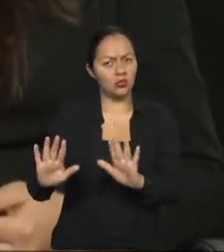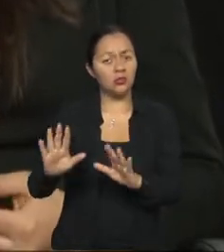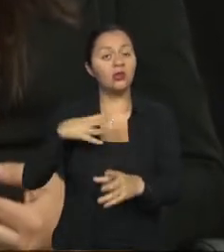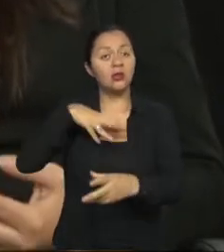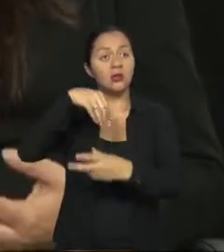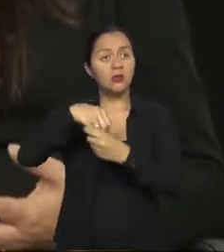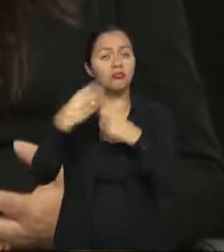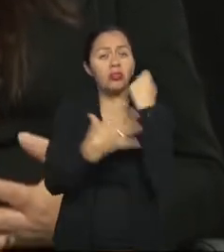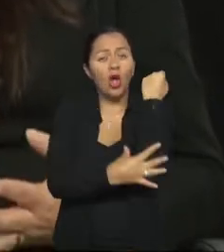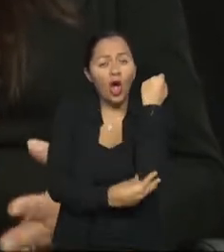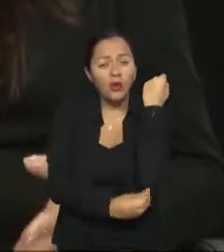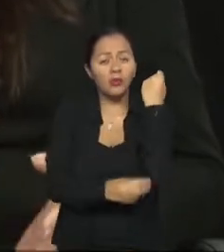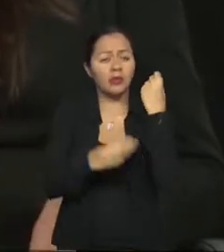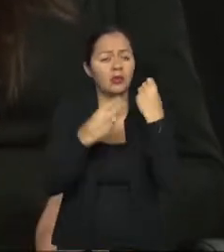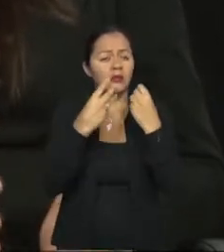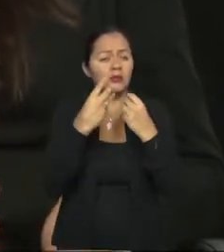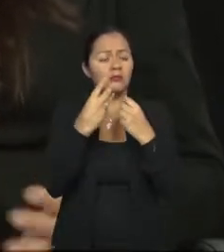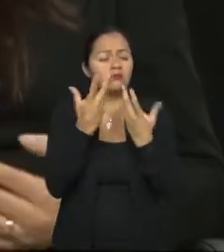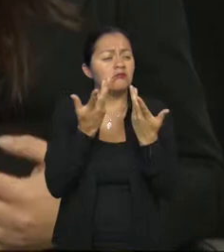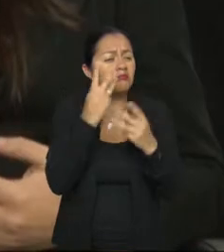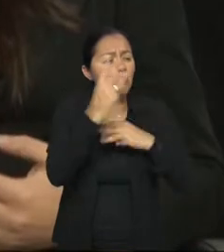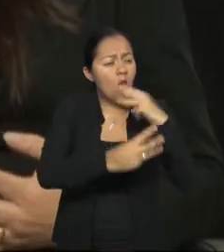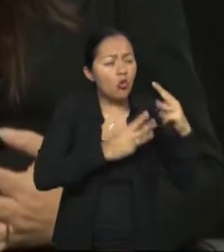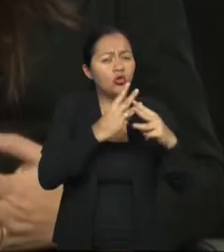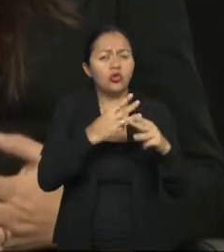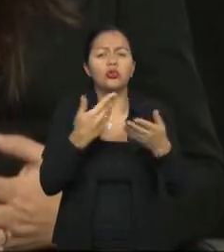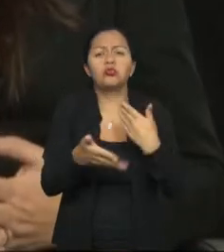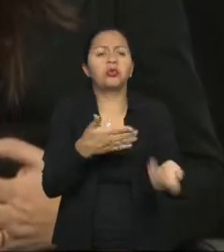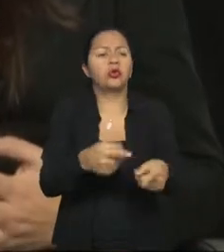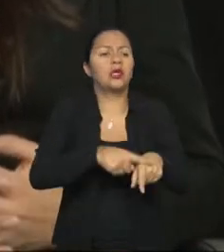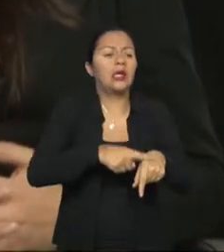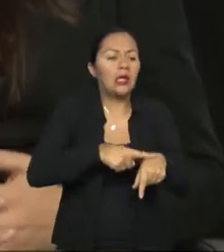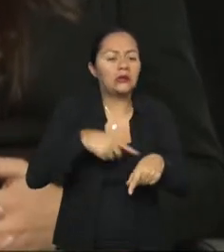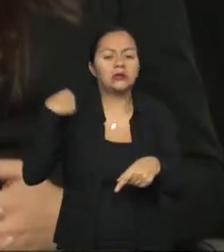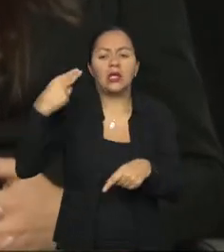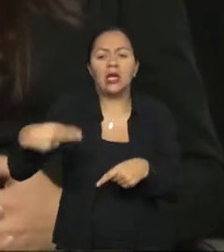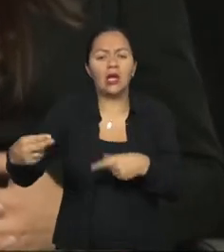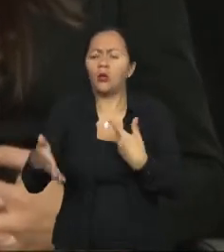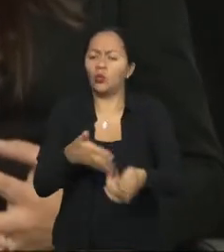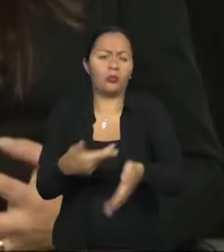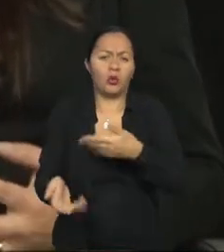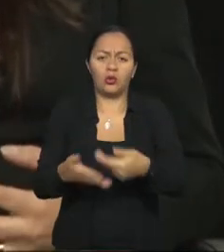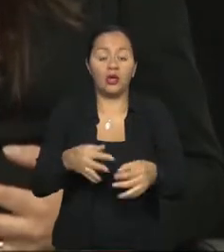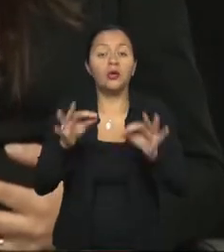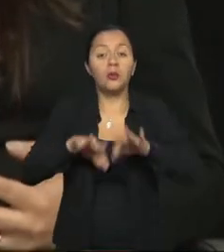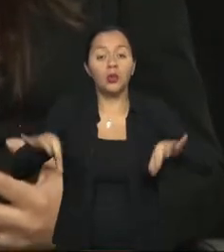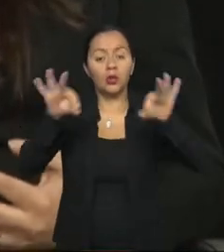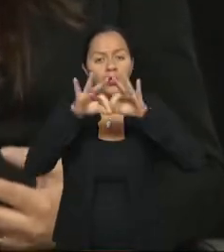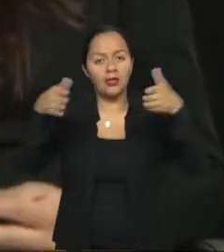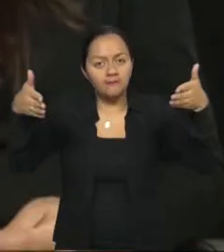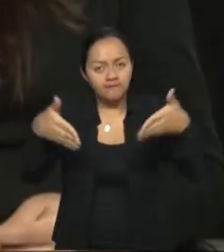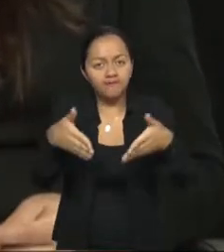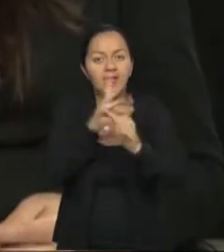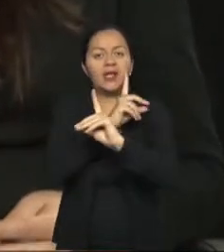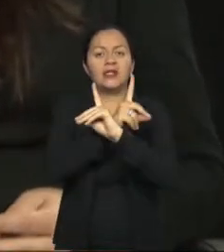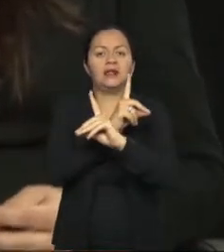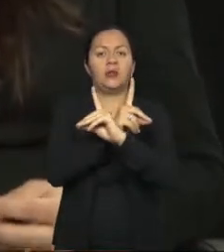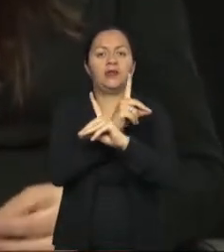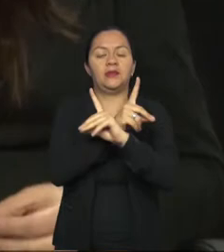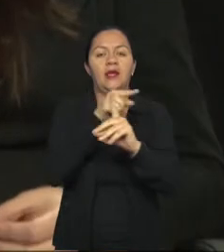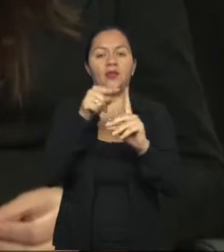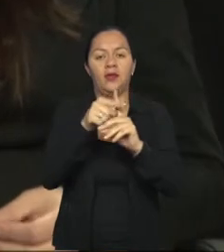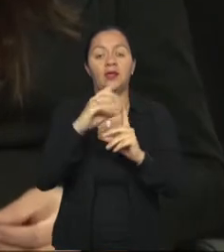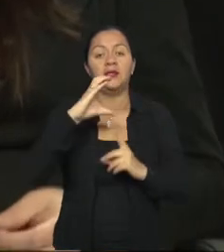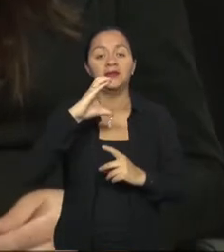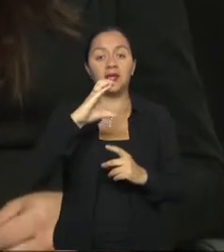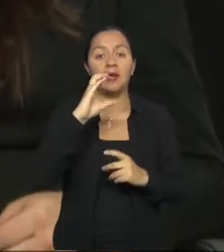mundo, sin distinguir su etnia, su creencia religiosa. Pues CBM tiene más de